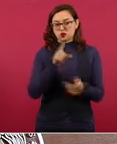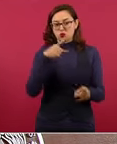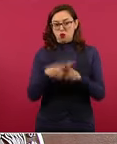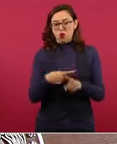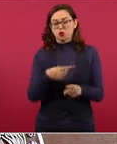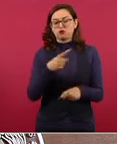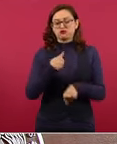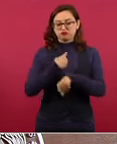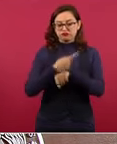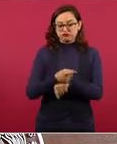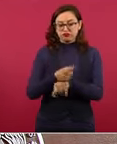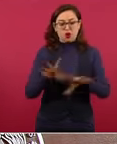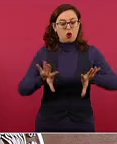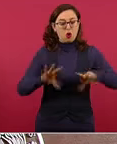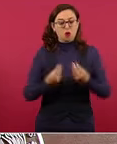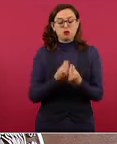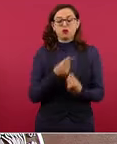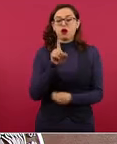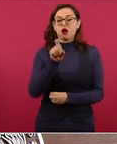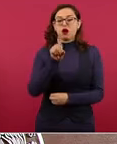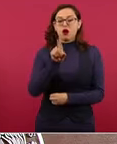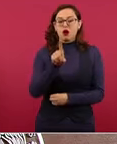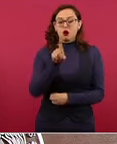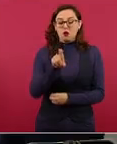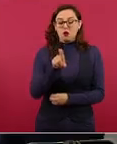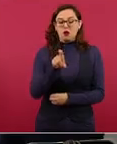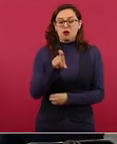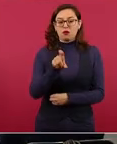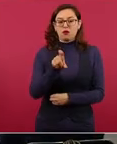todo este volumen de agua es concesionado